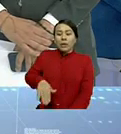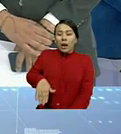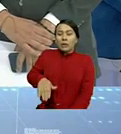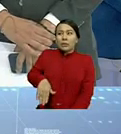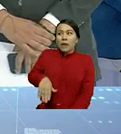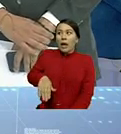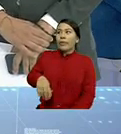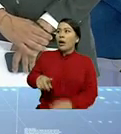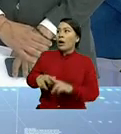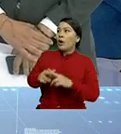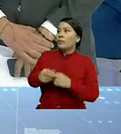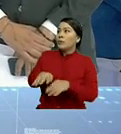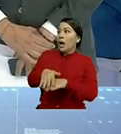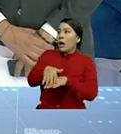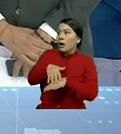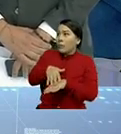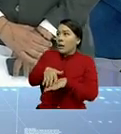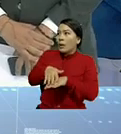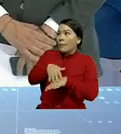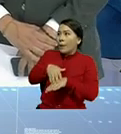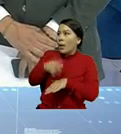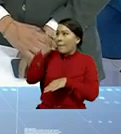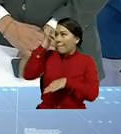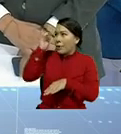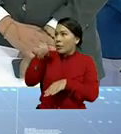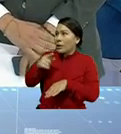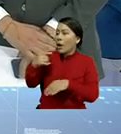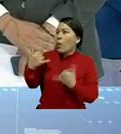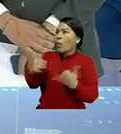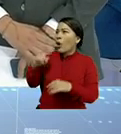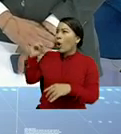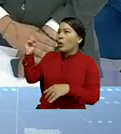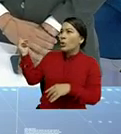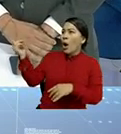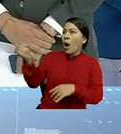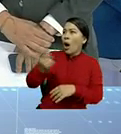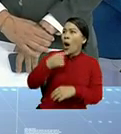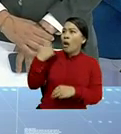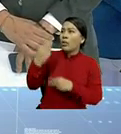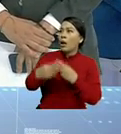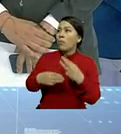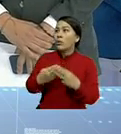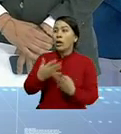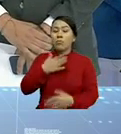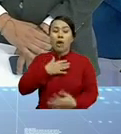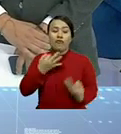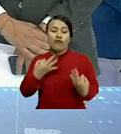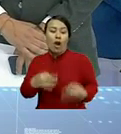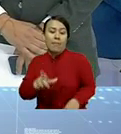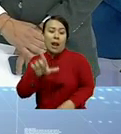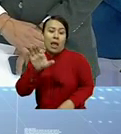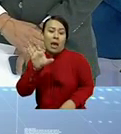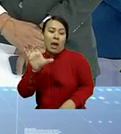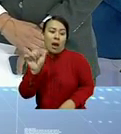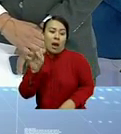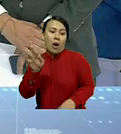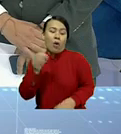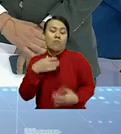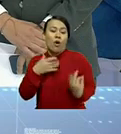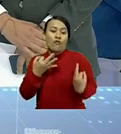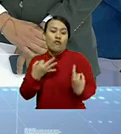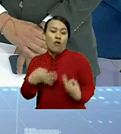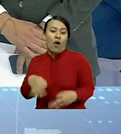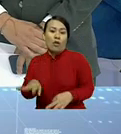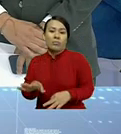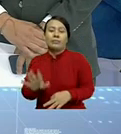Y comenzó a aguantarlo. Porque hace todos los equipos del mundo, al señor Rescalvo no le gusta, dice que él es su estilo. Bueno, su estilo debió